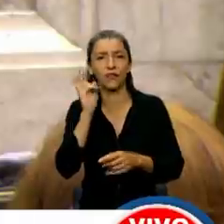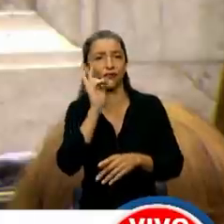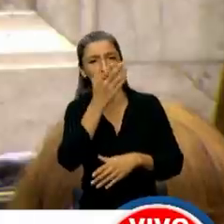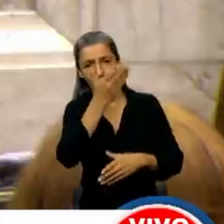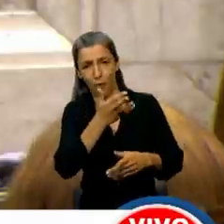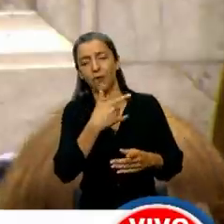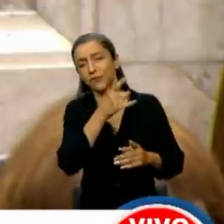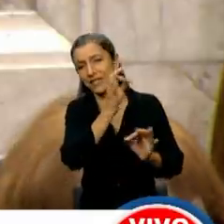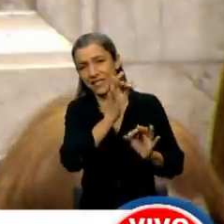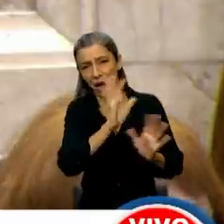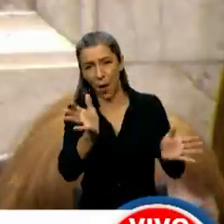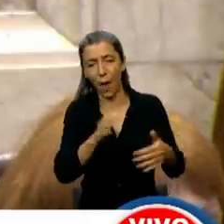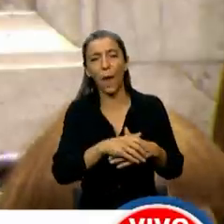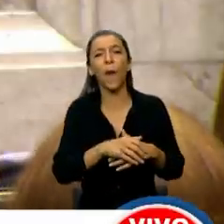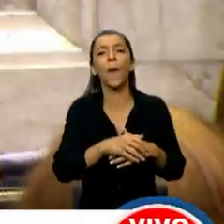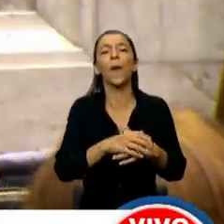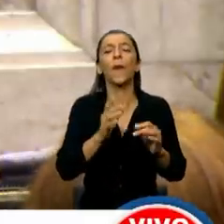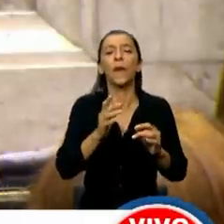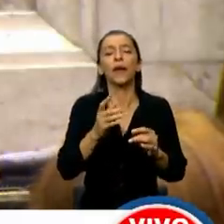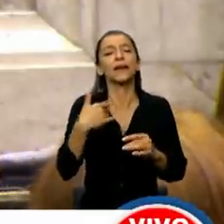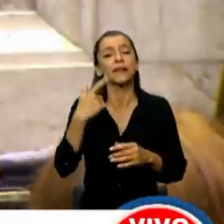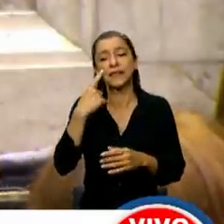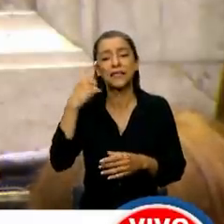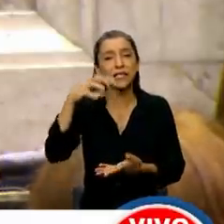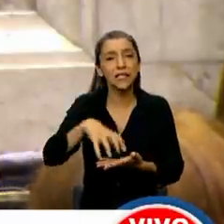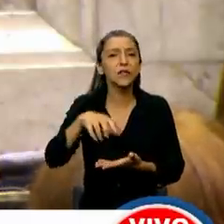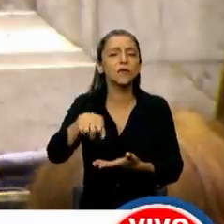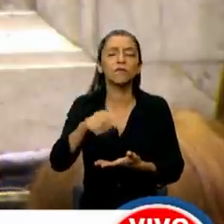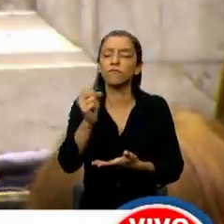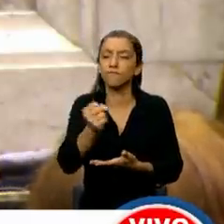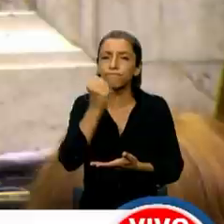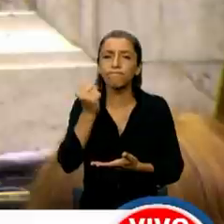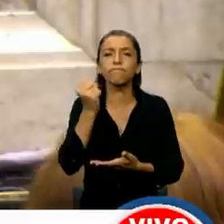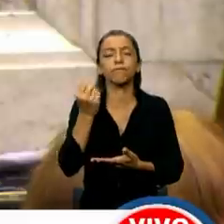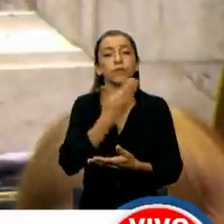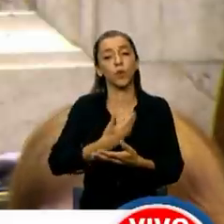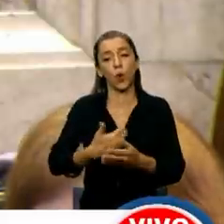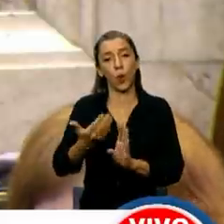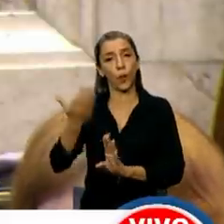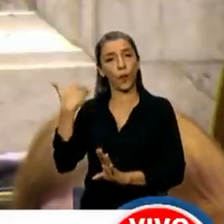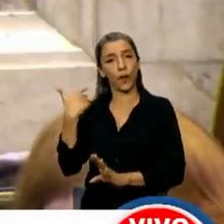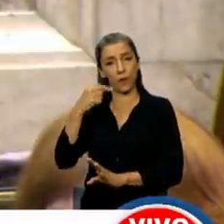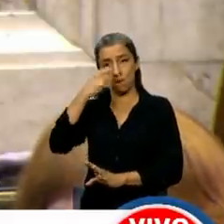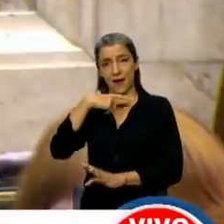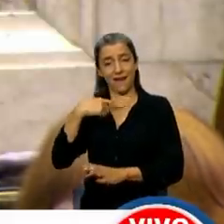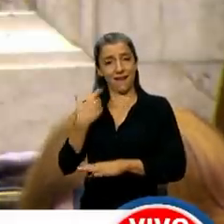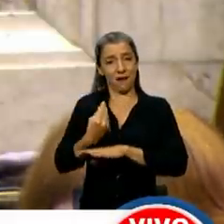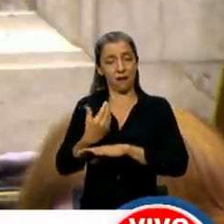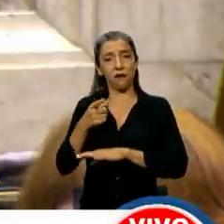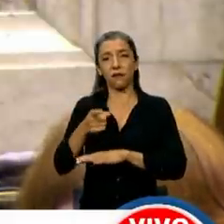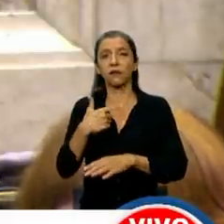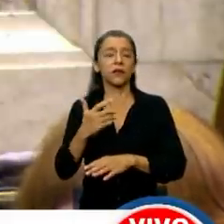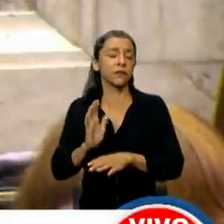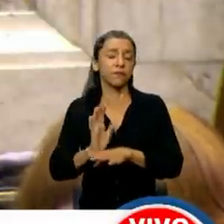lo que hablo nuestro instituto maistegui después de que en el gobierno anterior el gobierno de macri discontinuo la